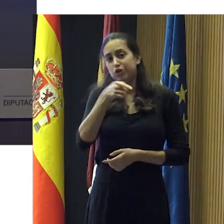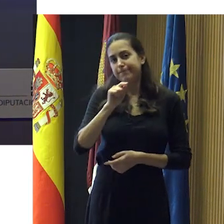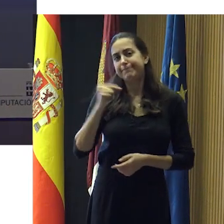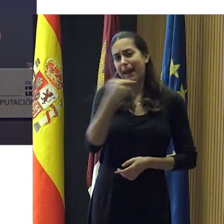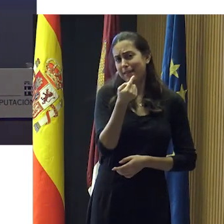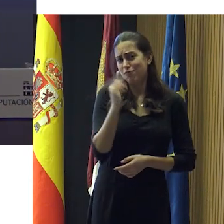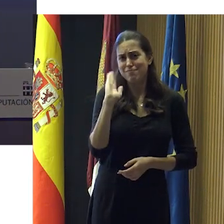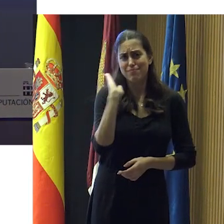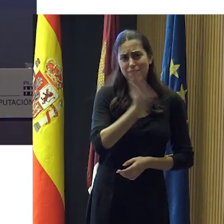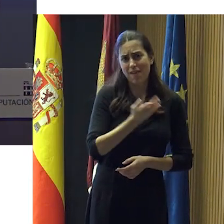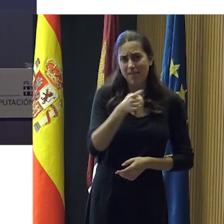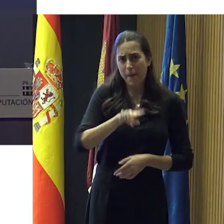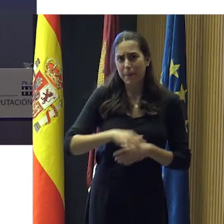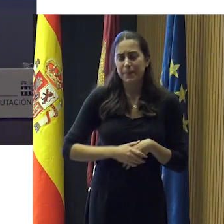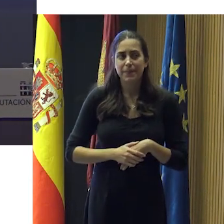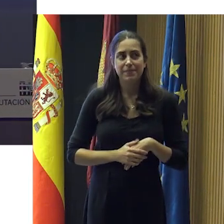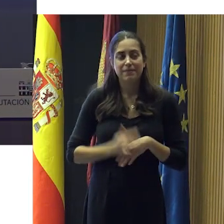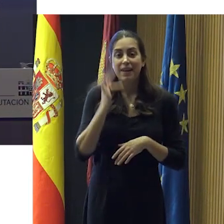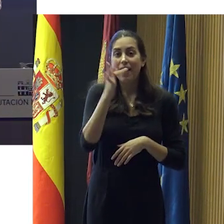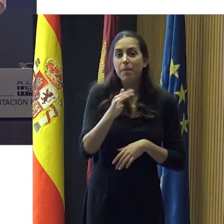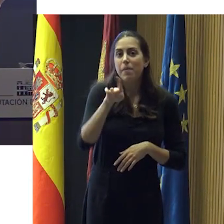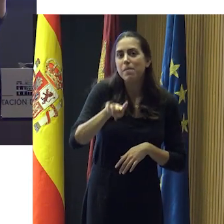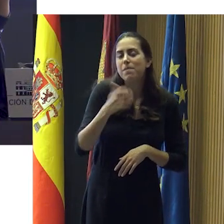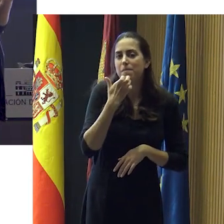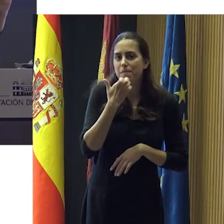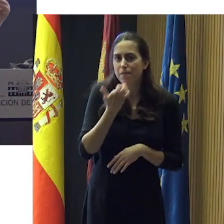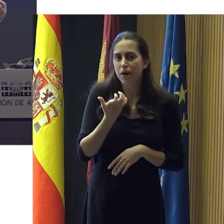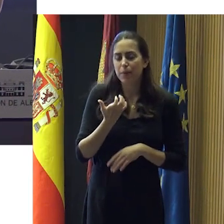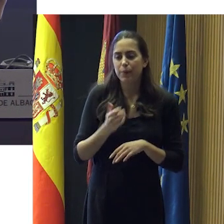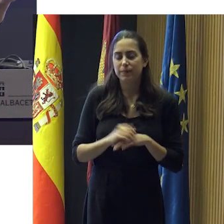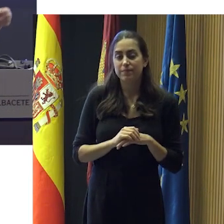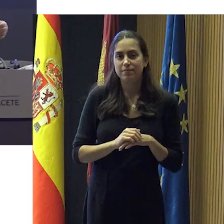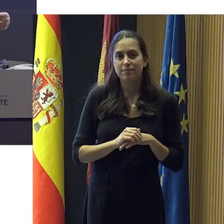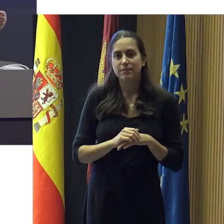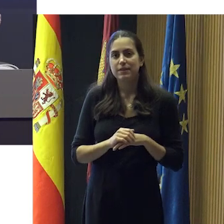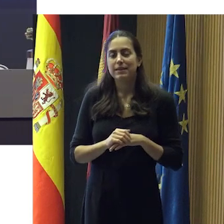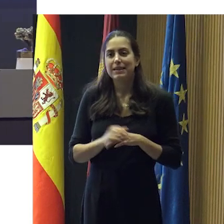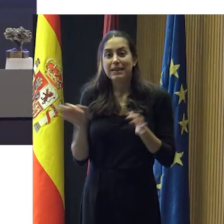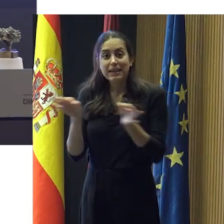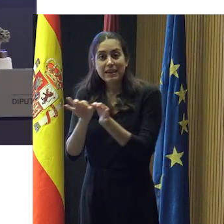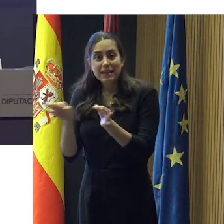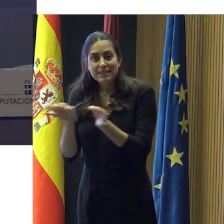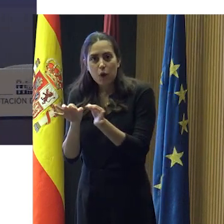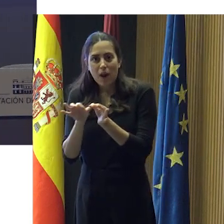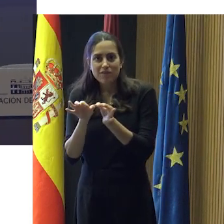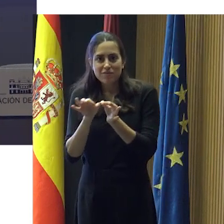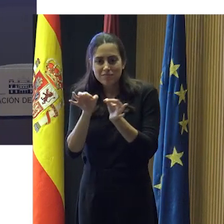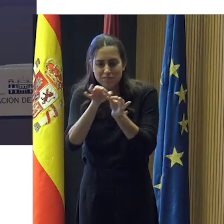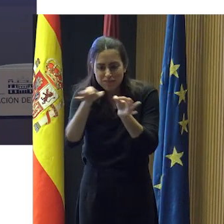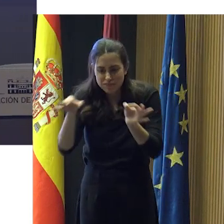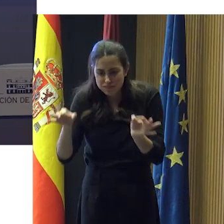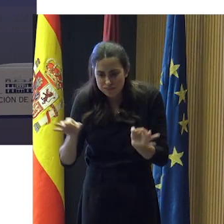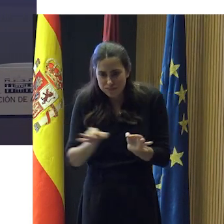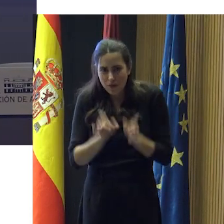perjudicial. Pero es que además pueden conseguir instruir a las células que tienen alrededor para formar una